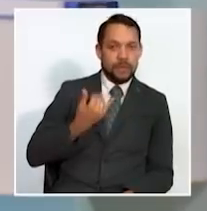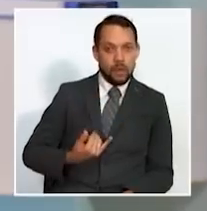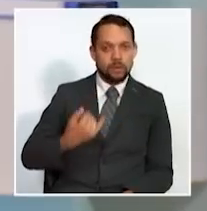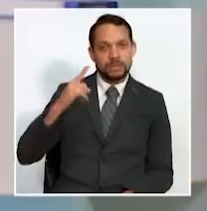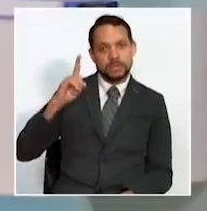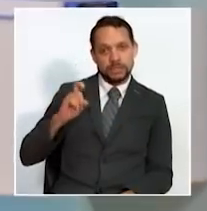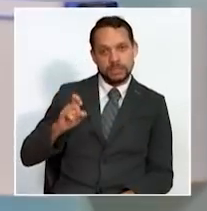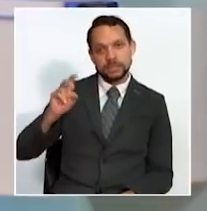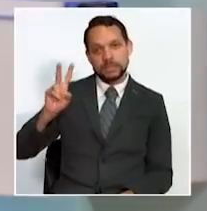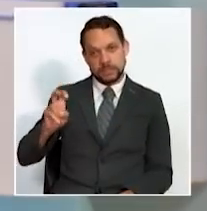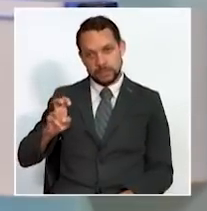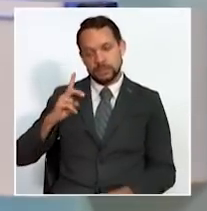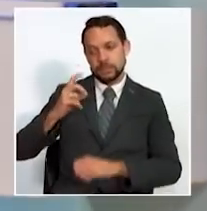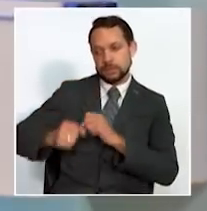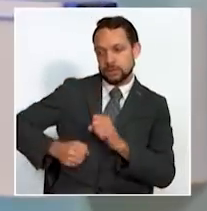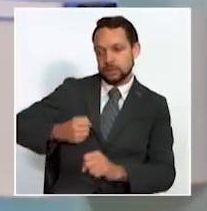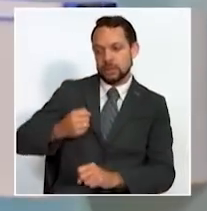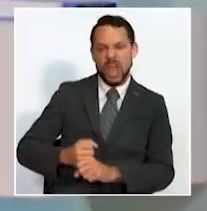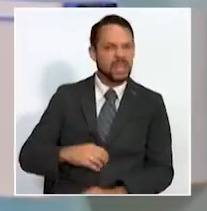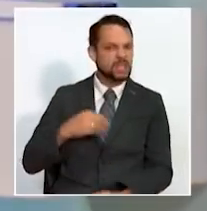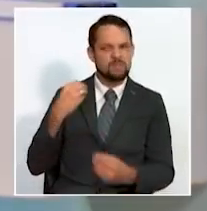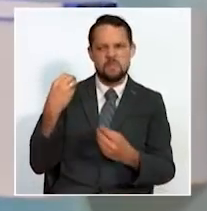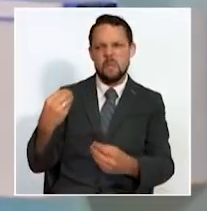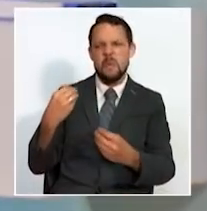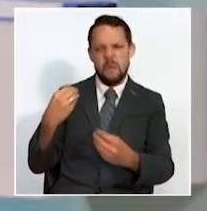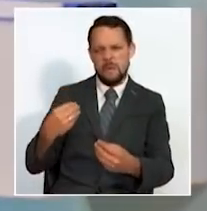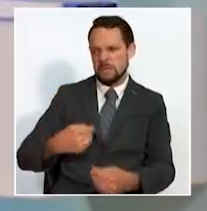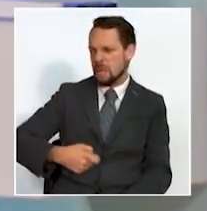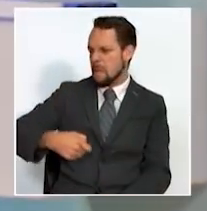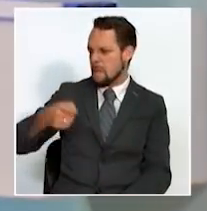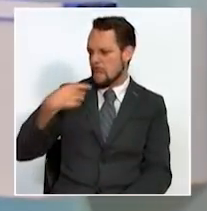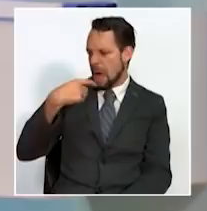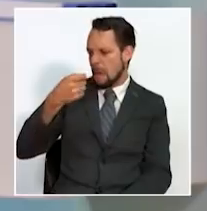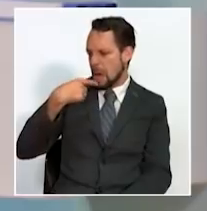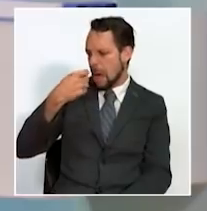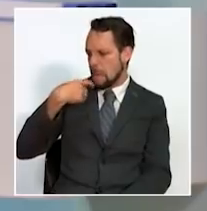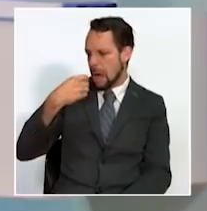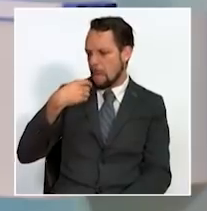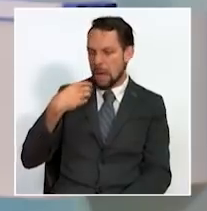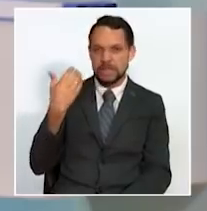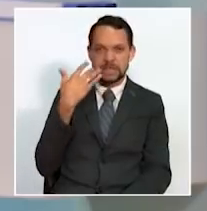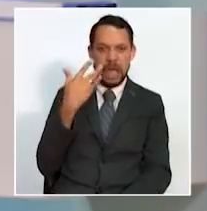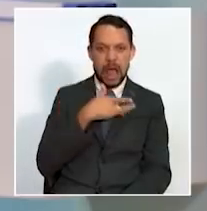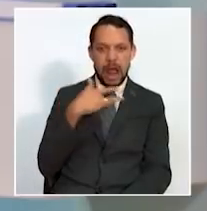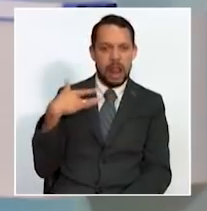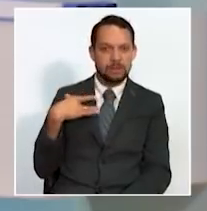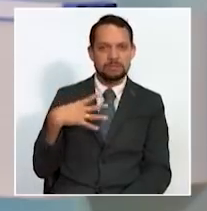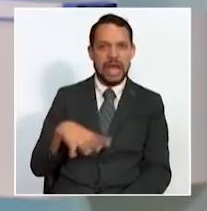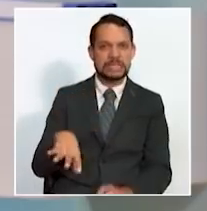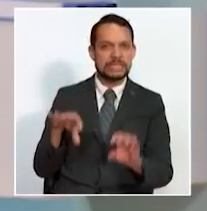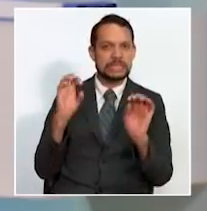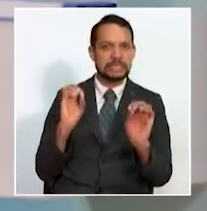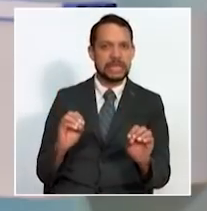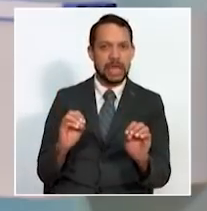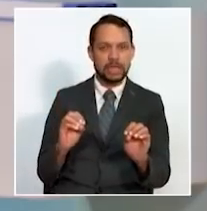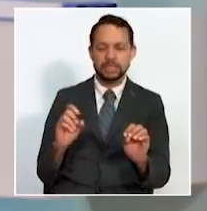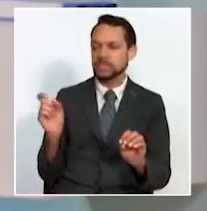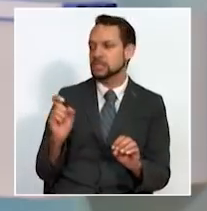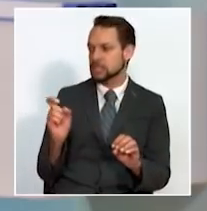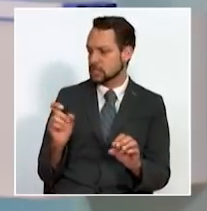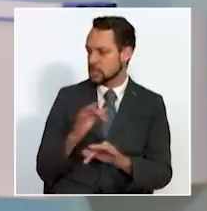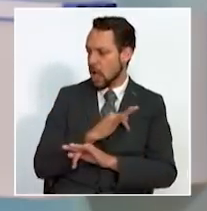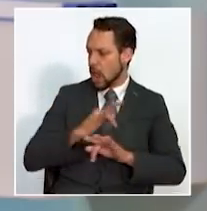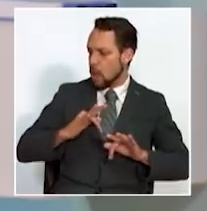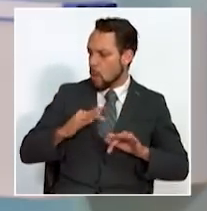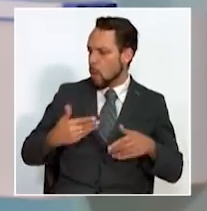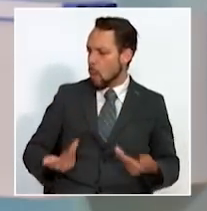años. Ha tomado de todo, pero nada le alivia. ¿Hay algún remedio para curarle el asma? A mí me